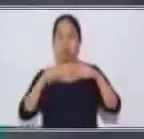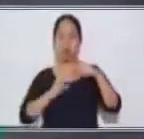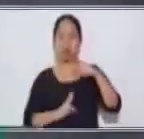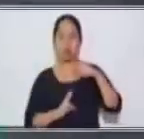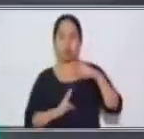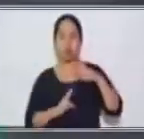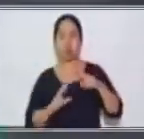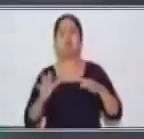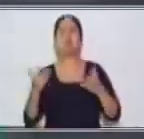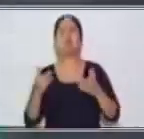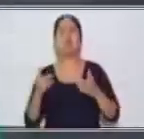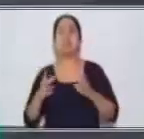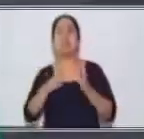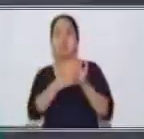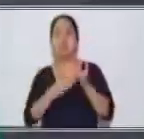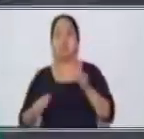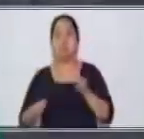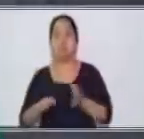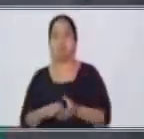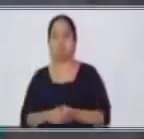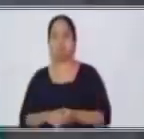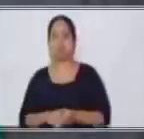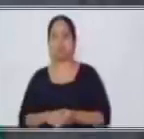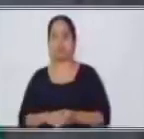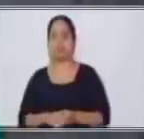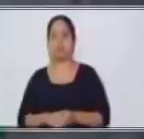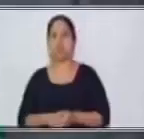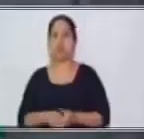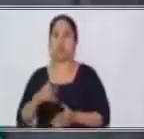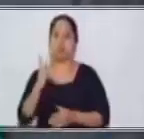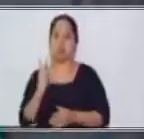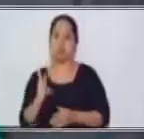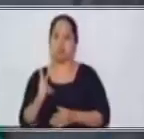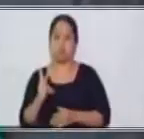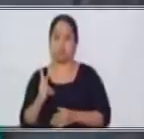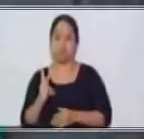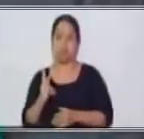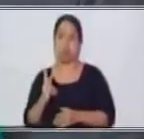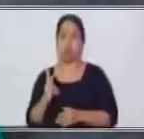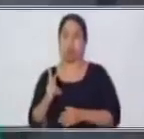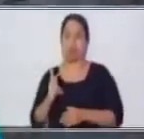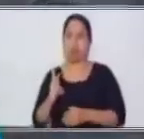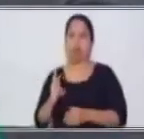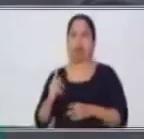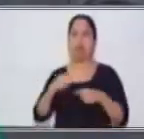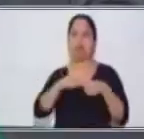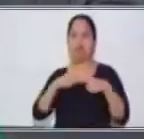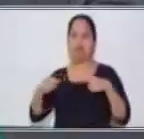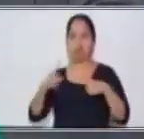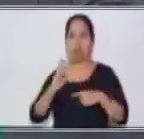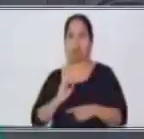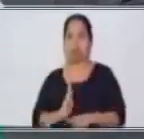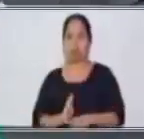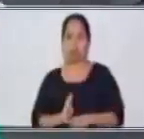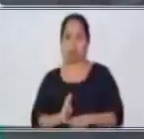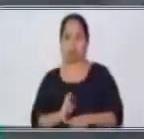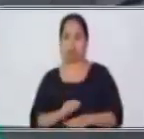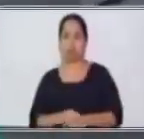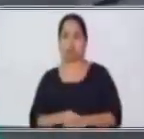igual? Beta, el cateto adyacente ahora es y dividido la resultante.